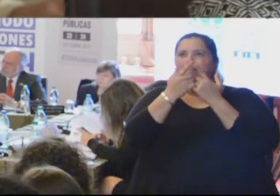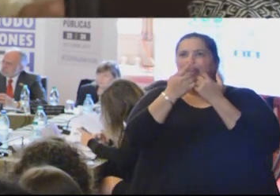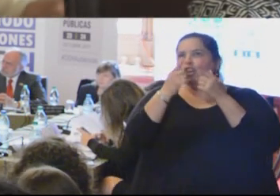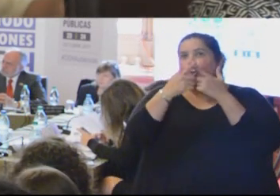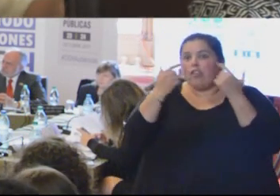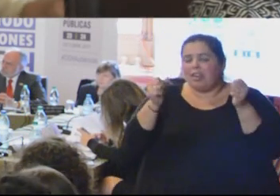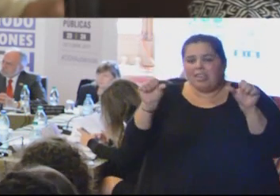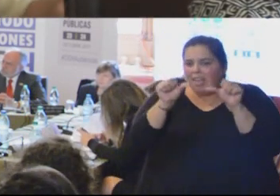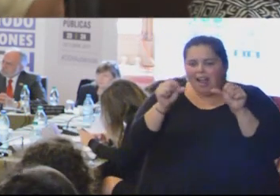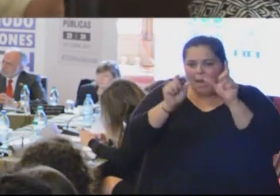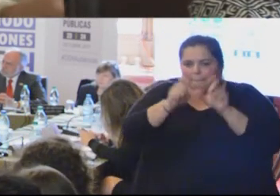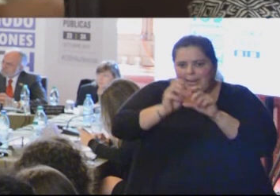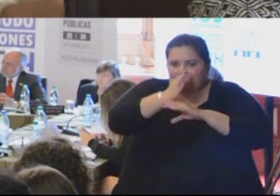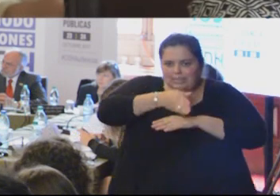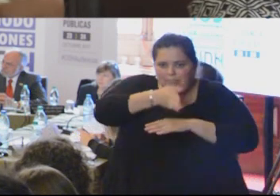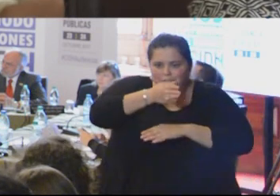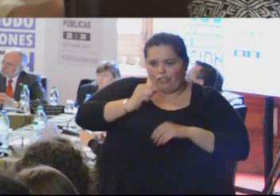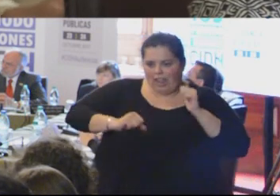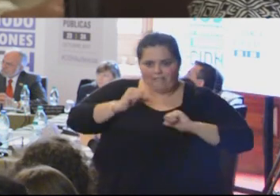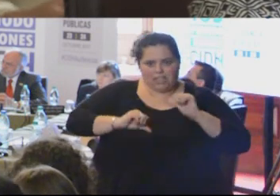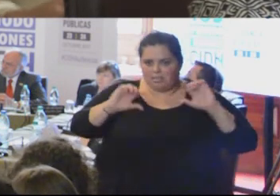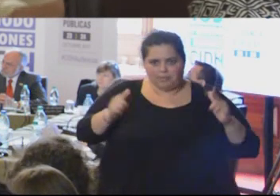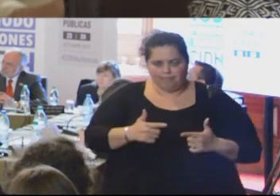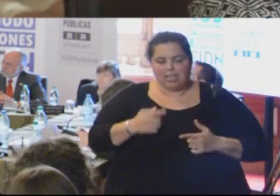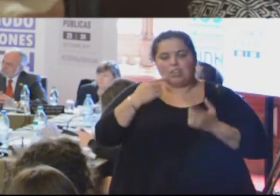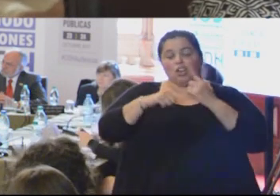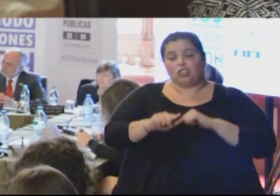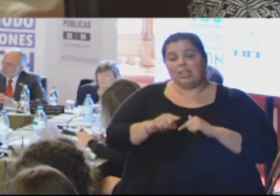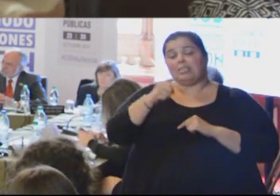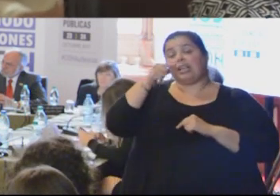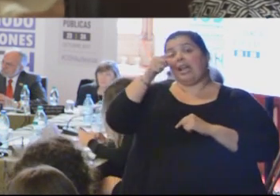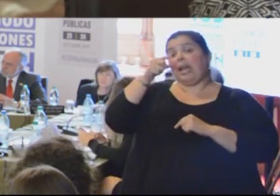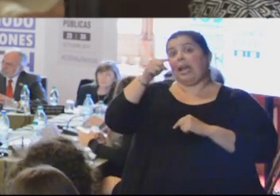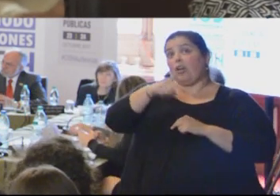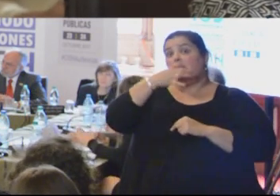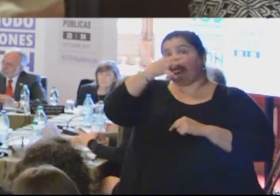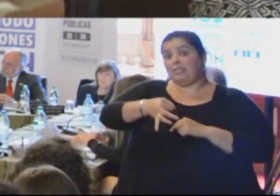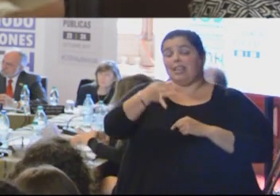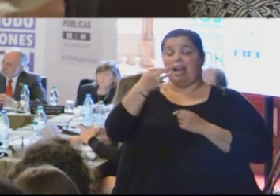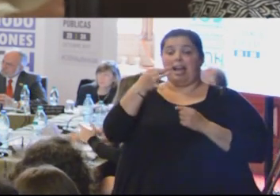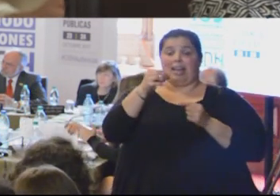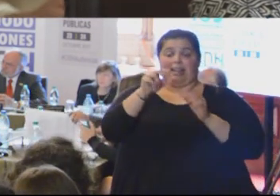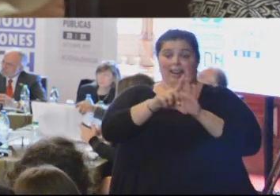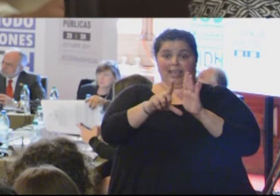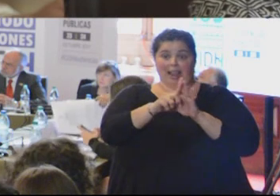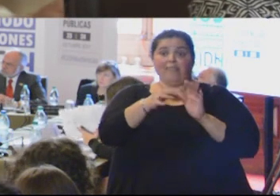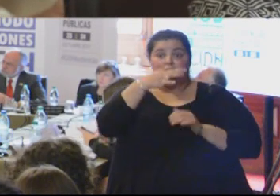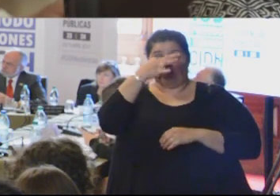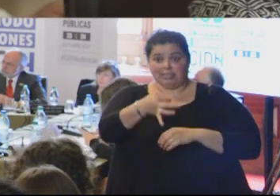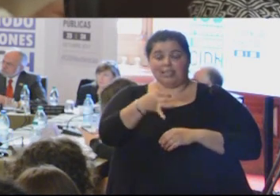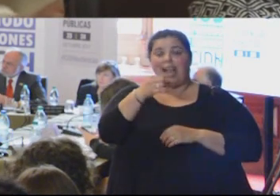no lo tenía ni siquiera la línea que está establecida en el acto legislativo que decía que las víctimas podrían participar